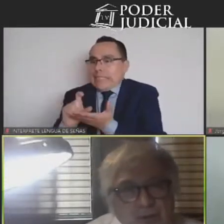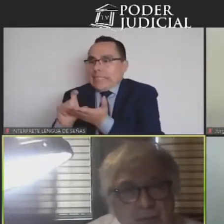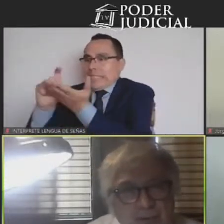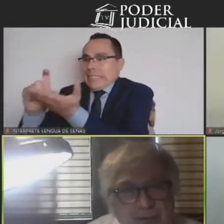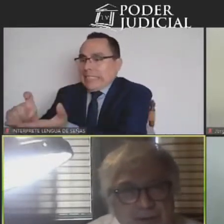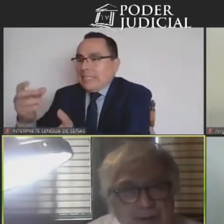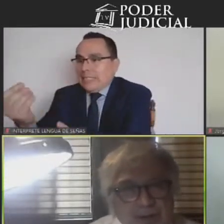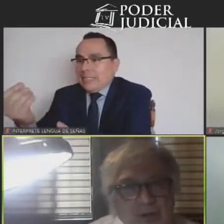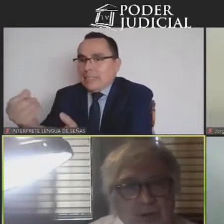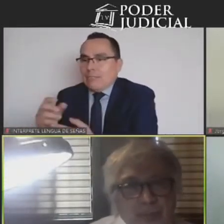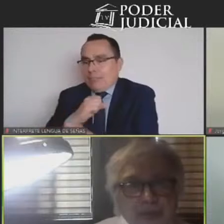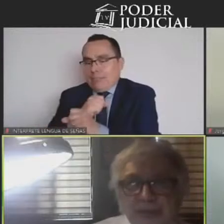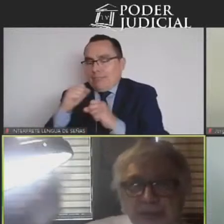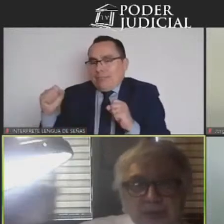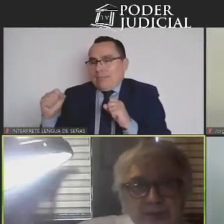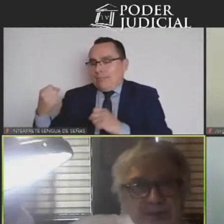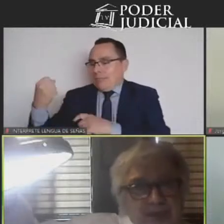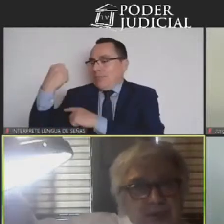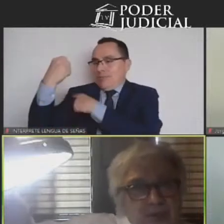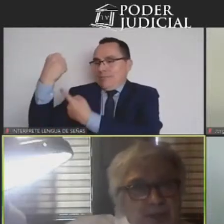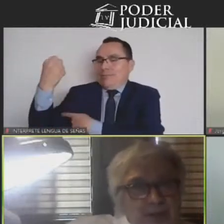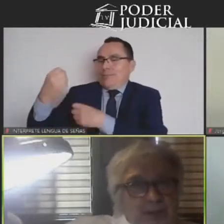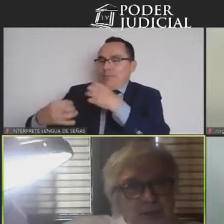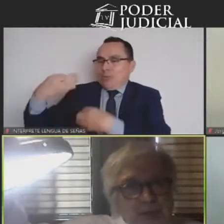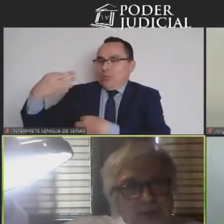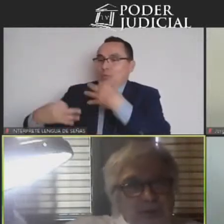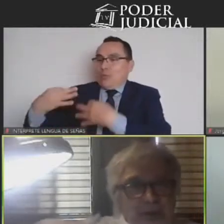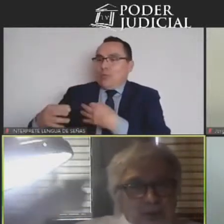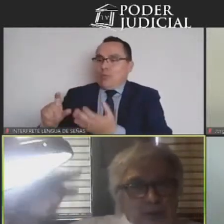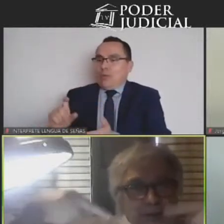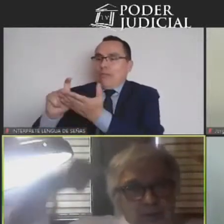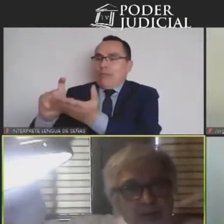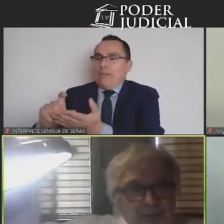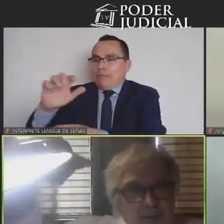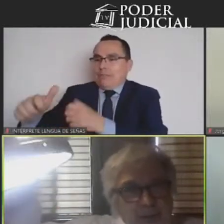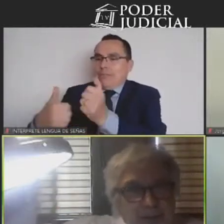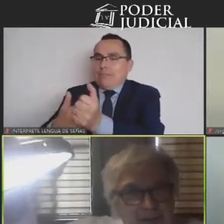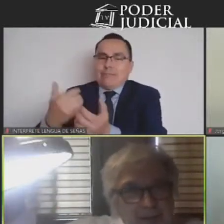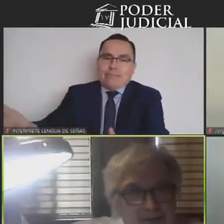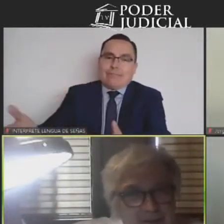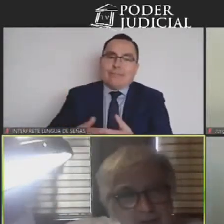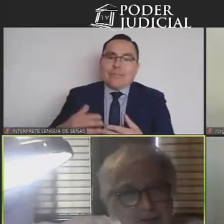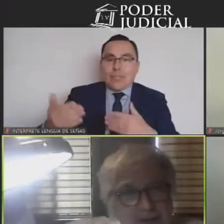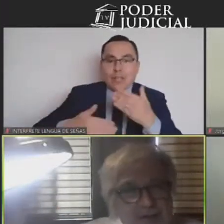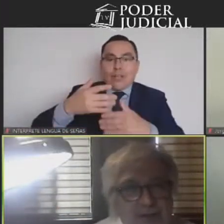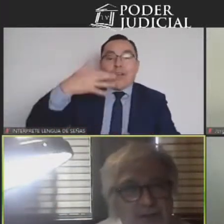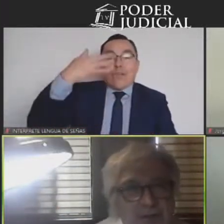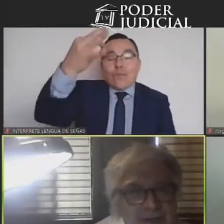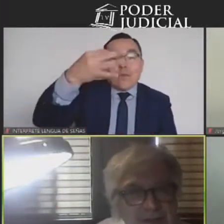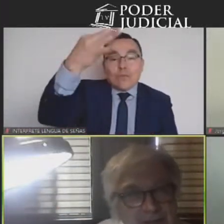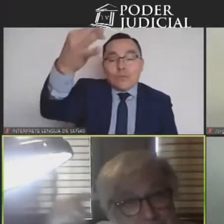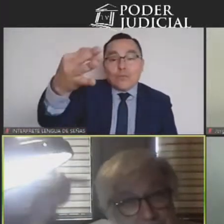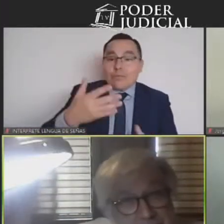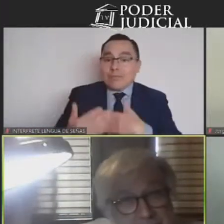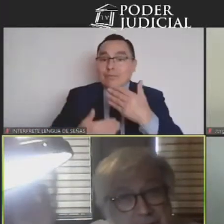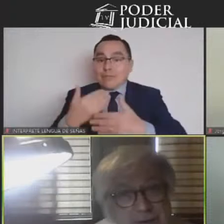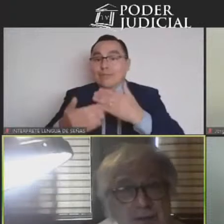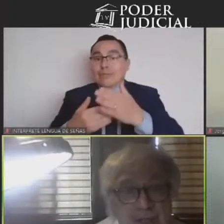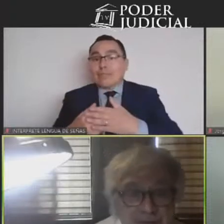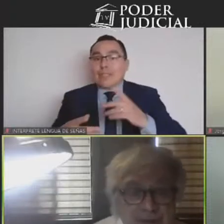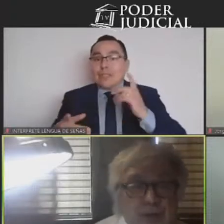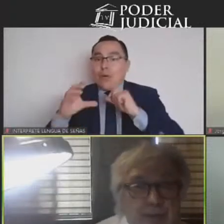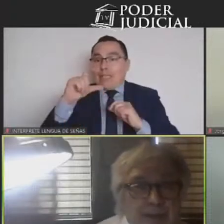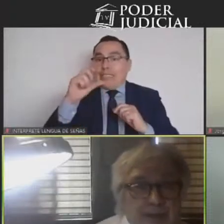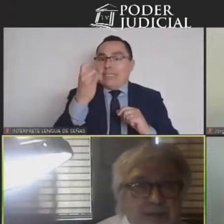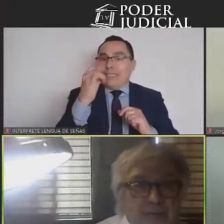evidentemente no corresponde, y tanto así que todo esto en las futuras legislaciones, qué sé yo, legislación civil, qué sé